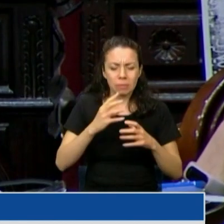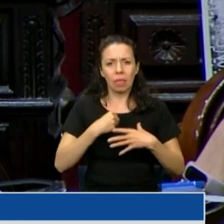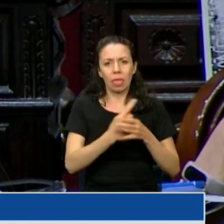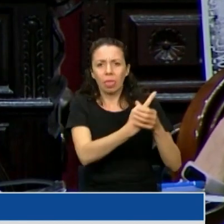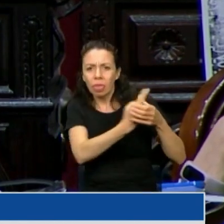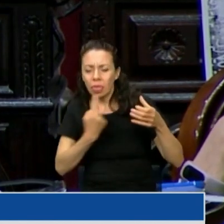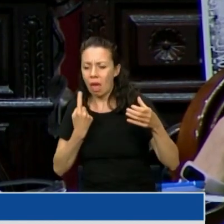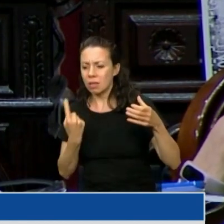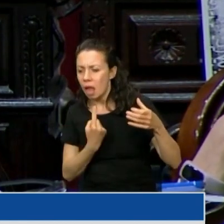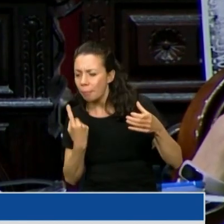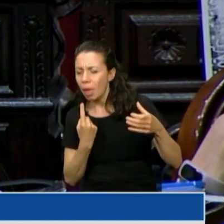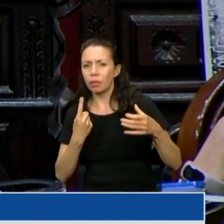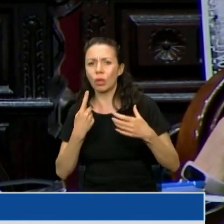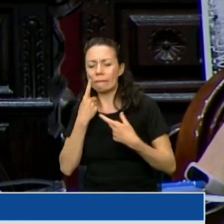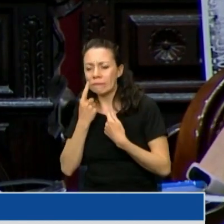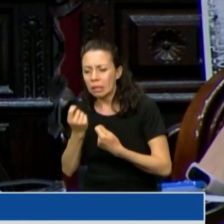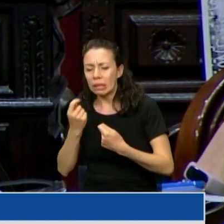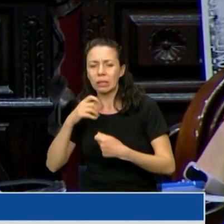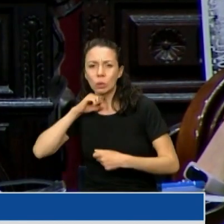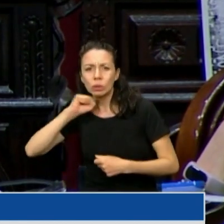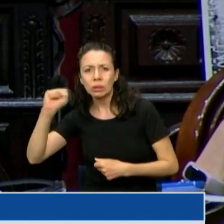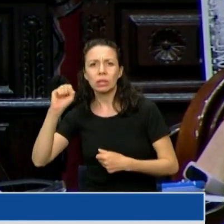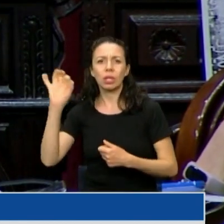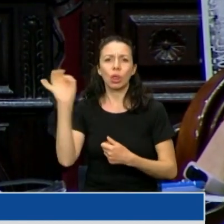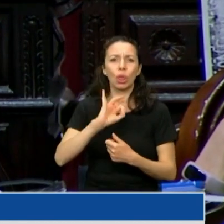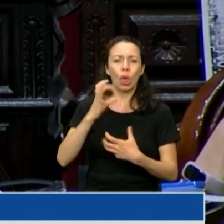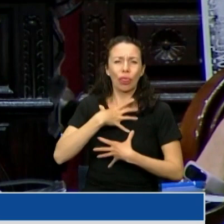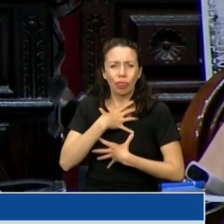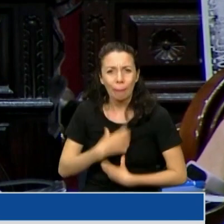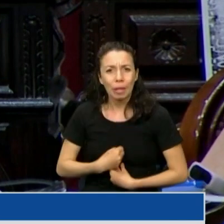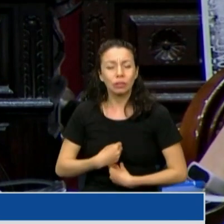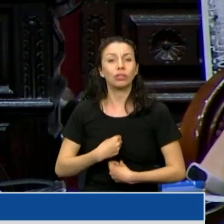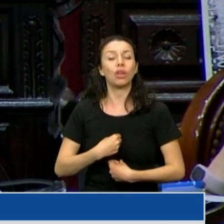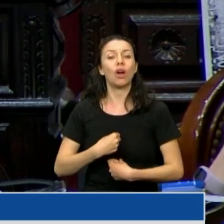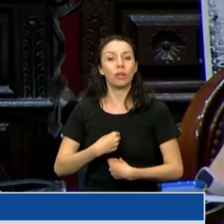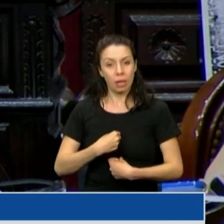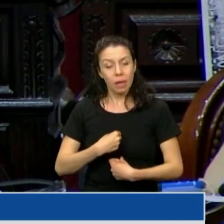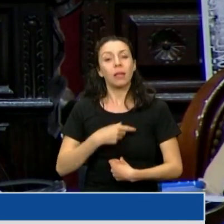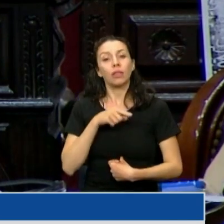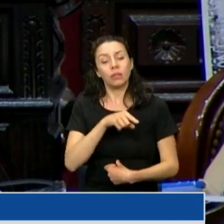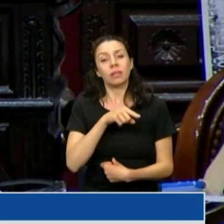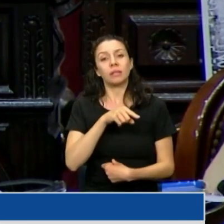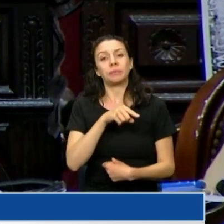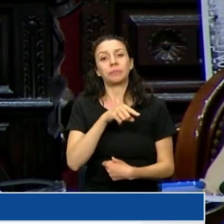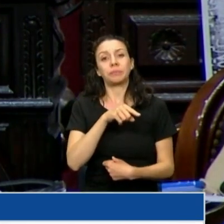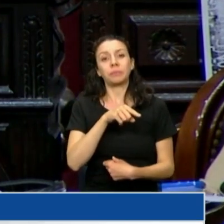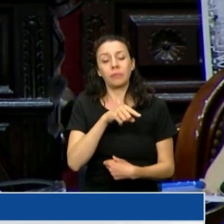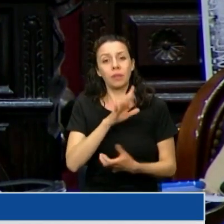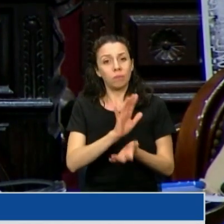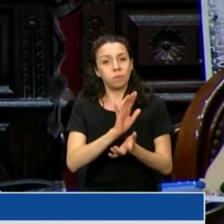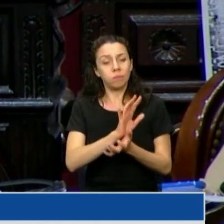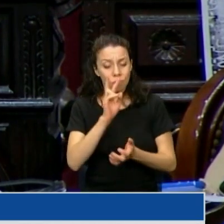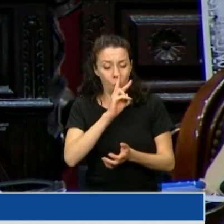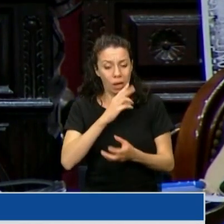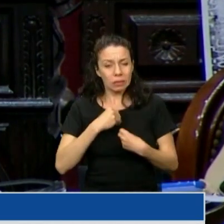aislamiento, intentos de suicidio, depresiones, con lo cual tiene esa instancia de dañar a las